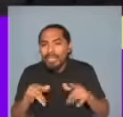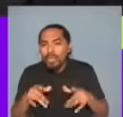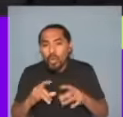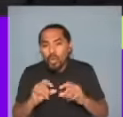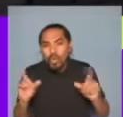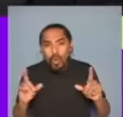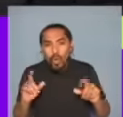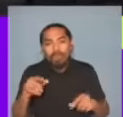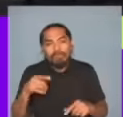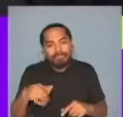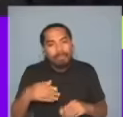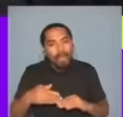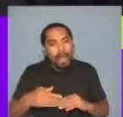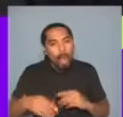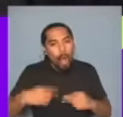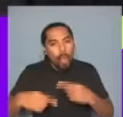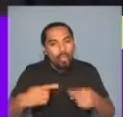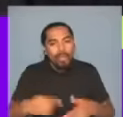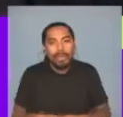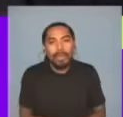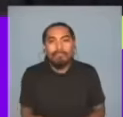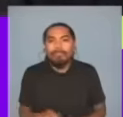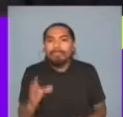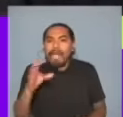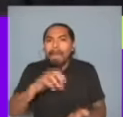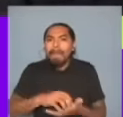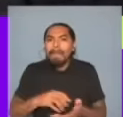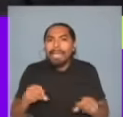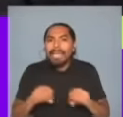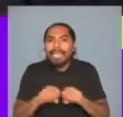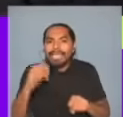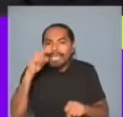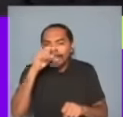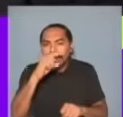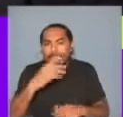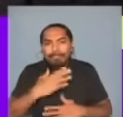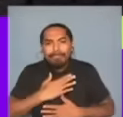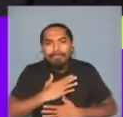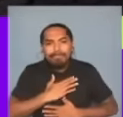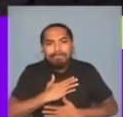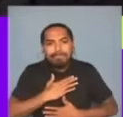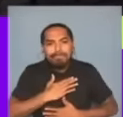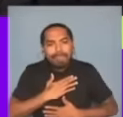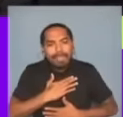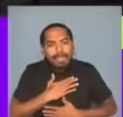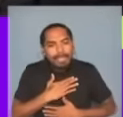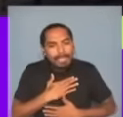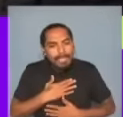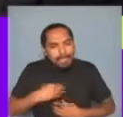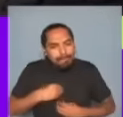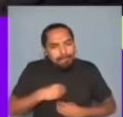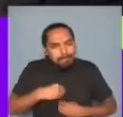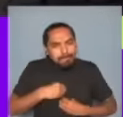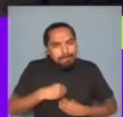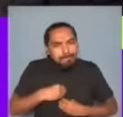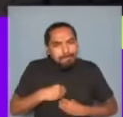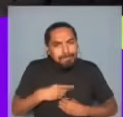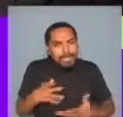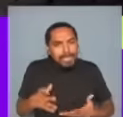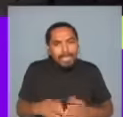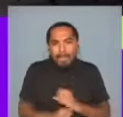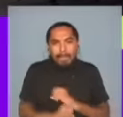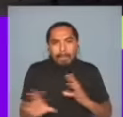el corazón, toda la empresa, por supuesto, esta pérdida física, ¿no? Desde la memoria, porque me parece que todos